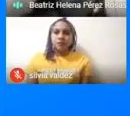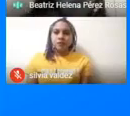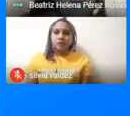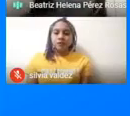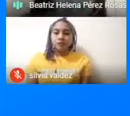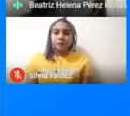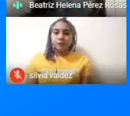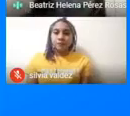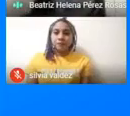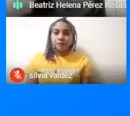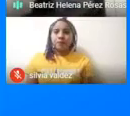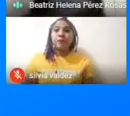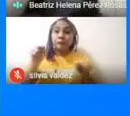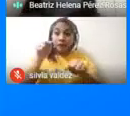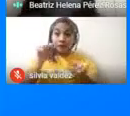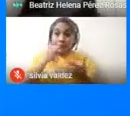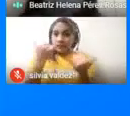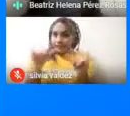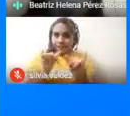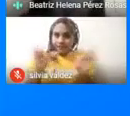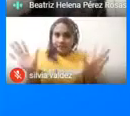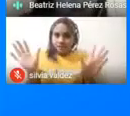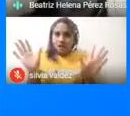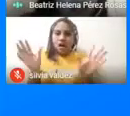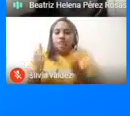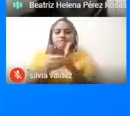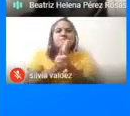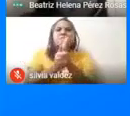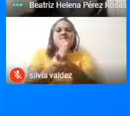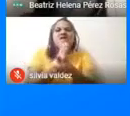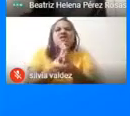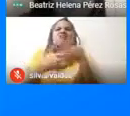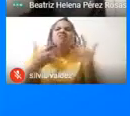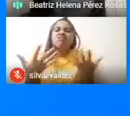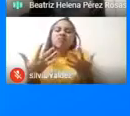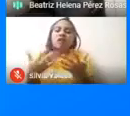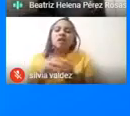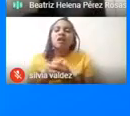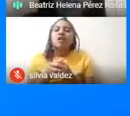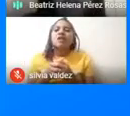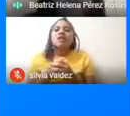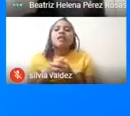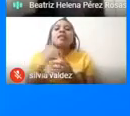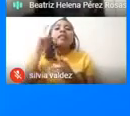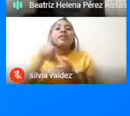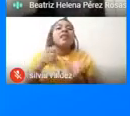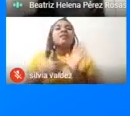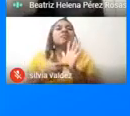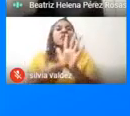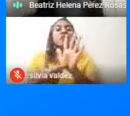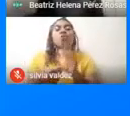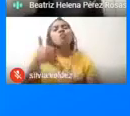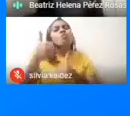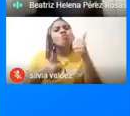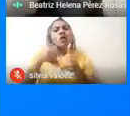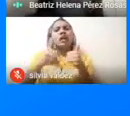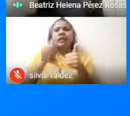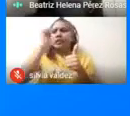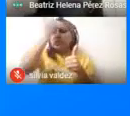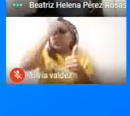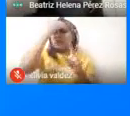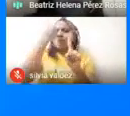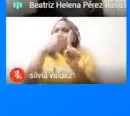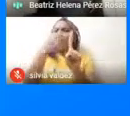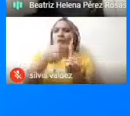Y básicamente ya como ejercicios metodológicos, debe mostrar cuáles son esos principales